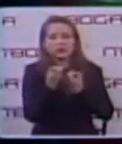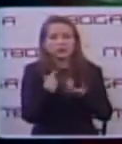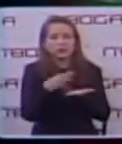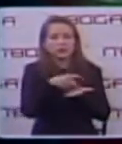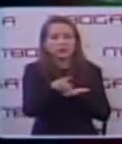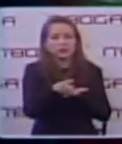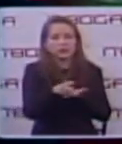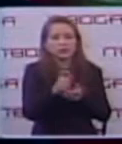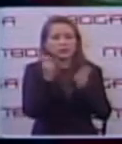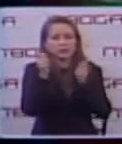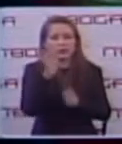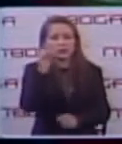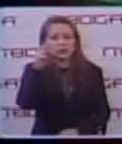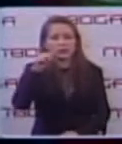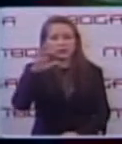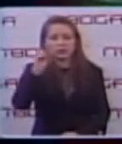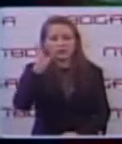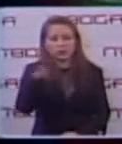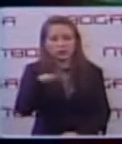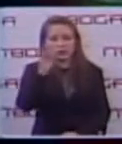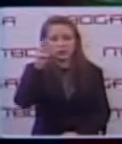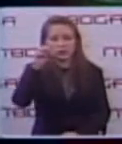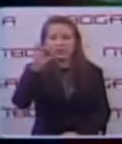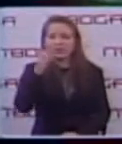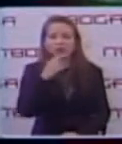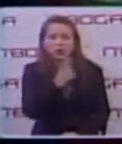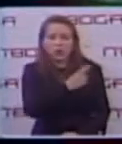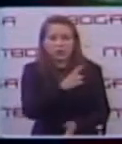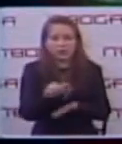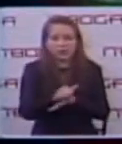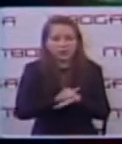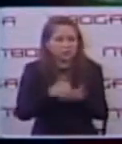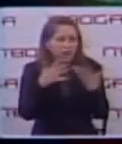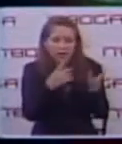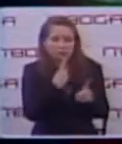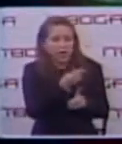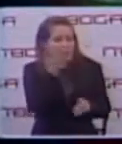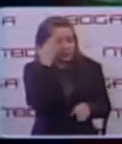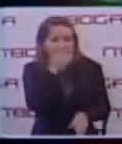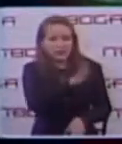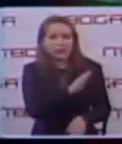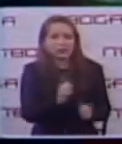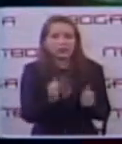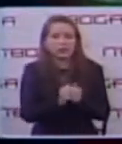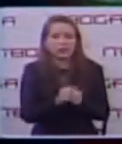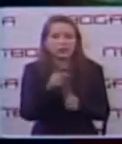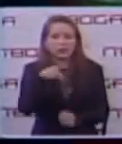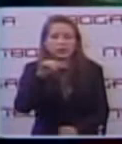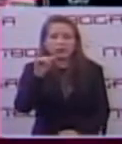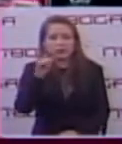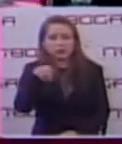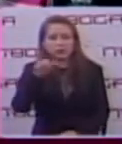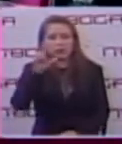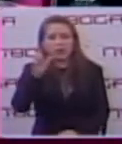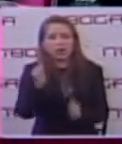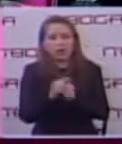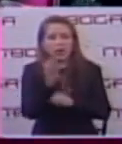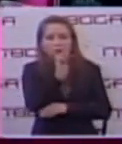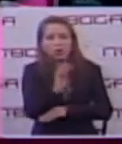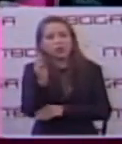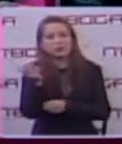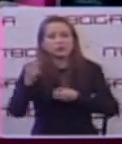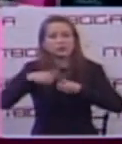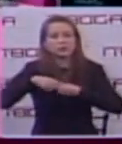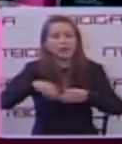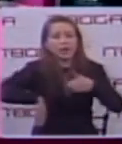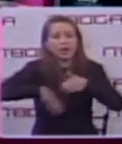pagar el evento Tinta Tinta Universidad de la SUAI, ellos ya saben, y con PayPal por medio de la página web. Y las inscripciones